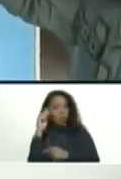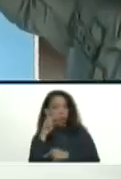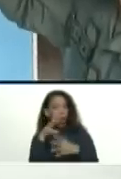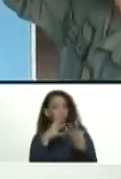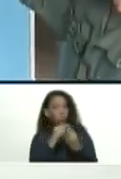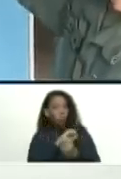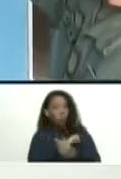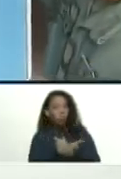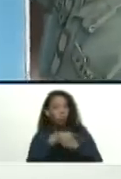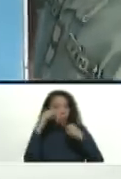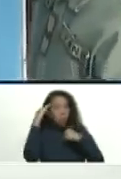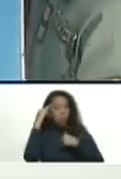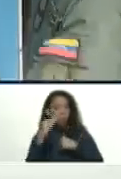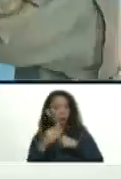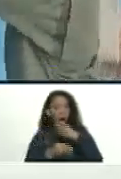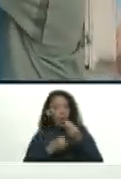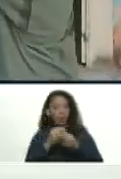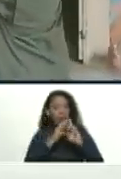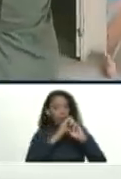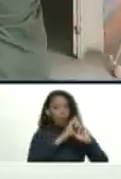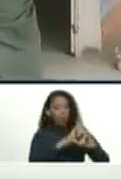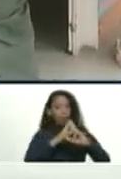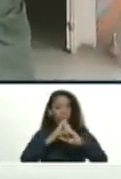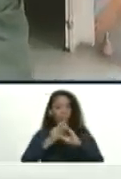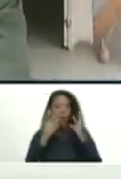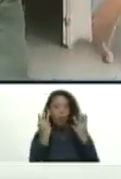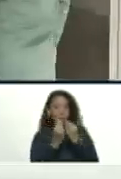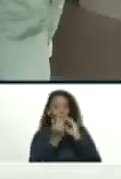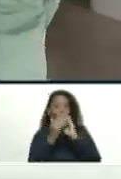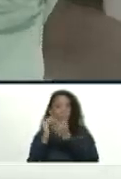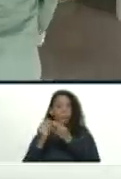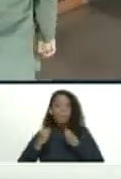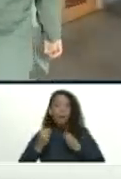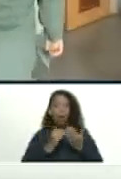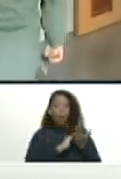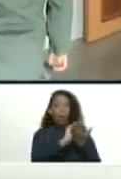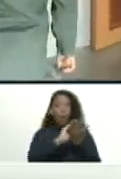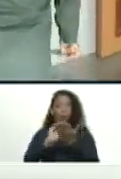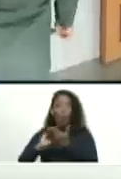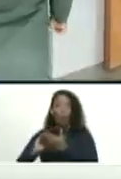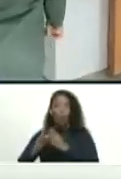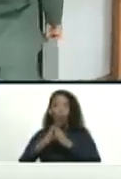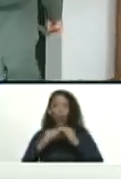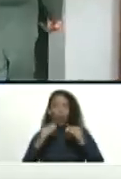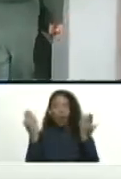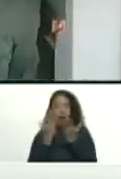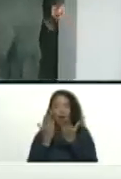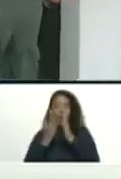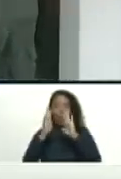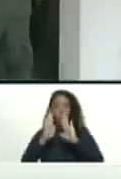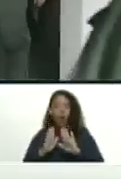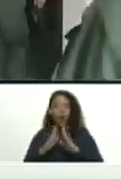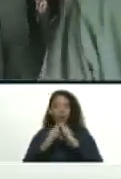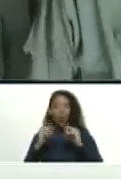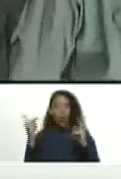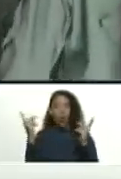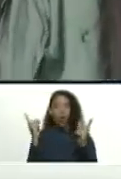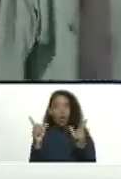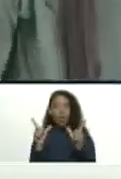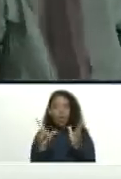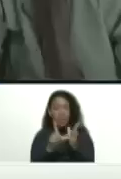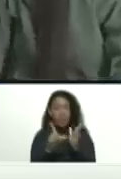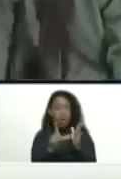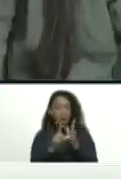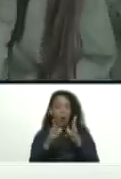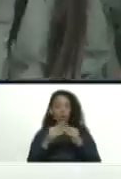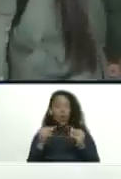militar, dar respuesta junto a las comunidades para la recuperación de todas las escuelas, de todos los liceos y de todos